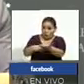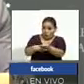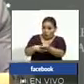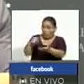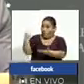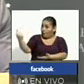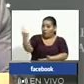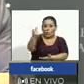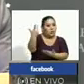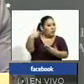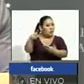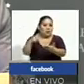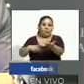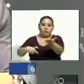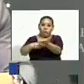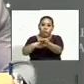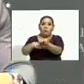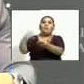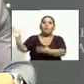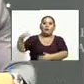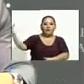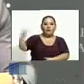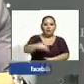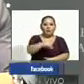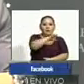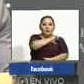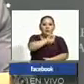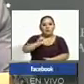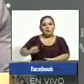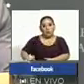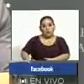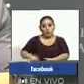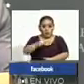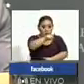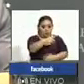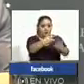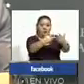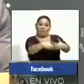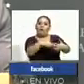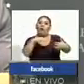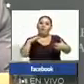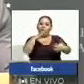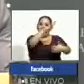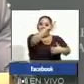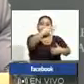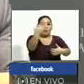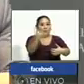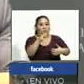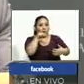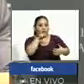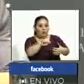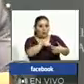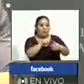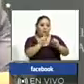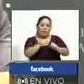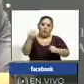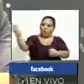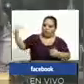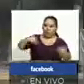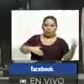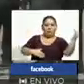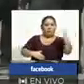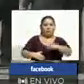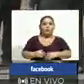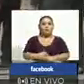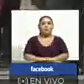habían comprado su pasaje de retorno. Entonces las aerolíneas están en la obligación de cumplir el retorno de estas personas.